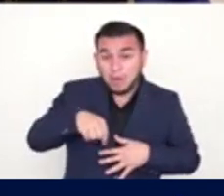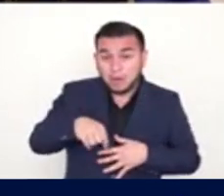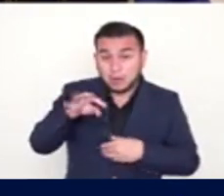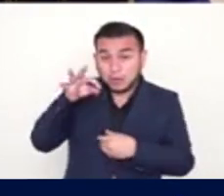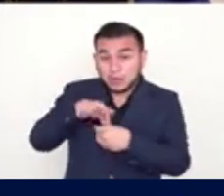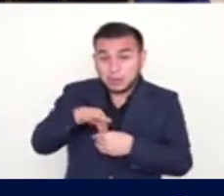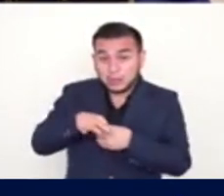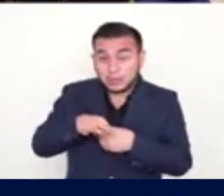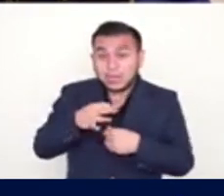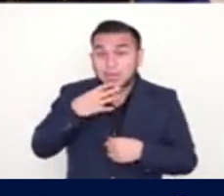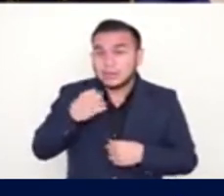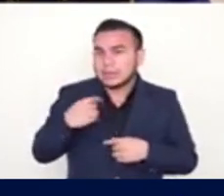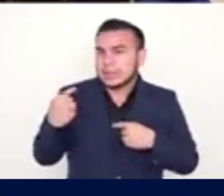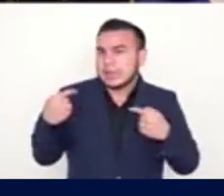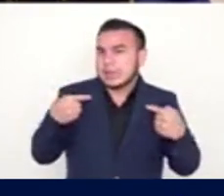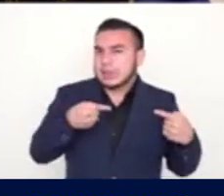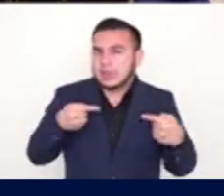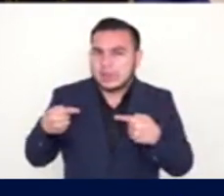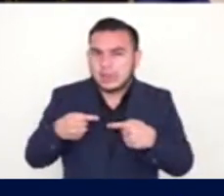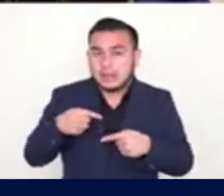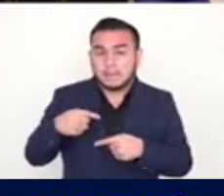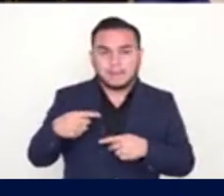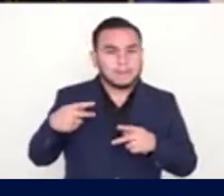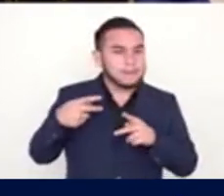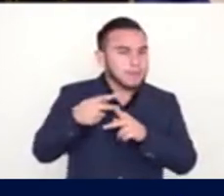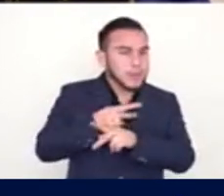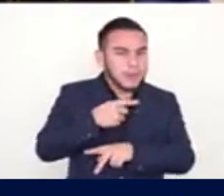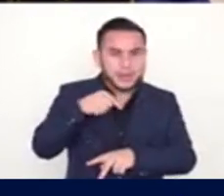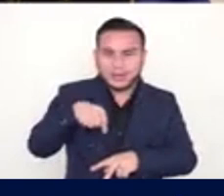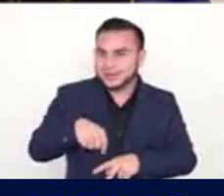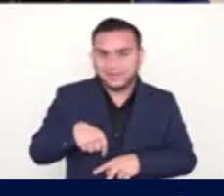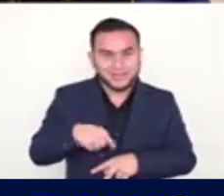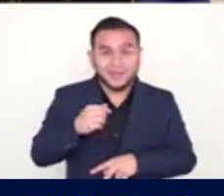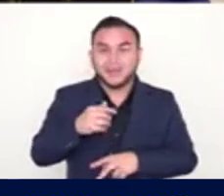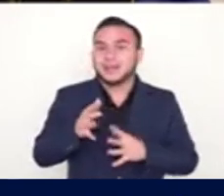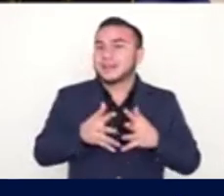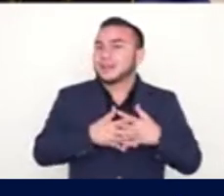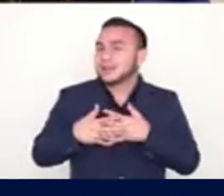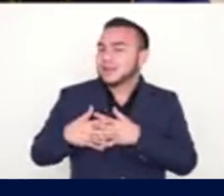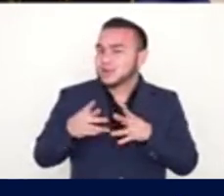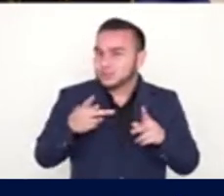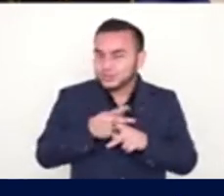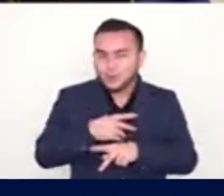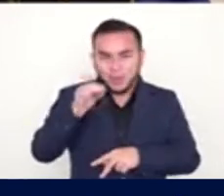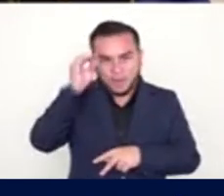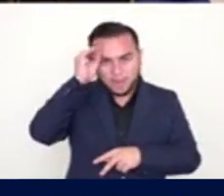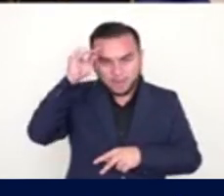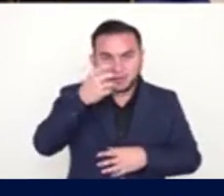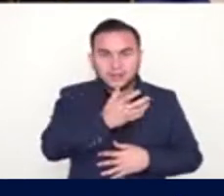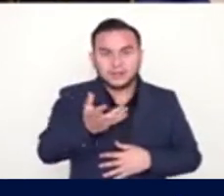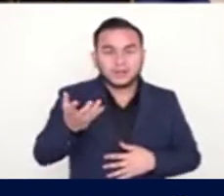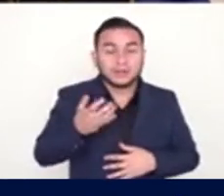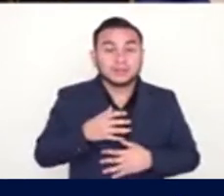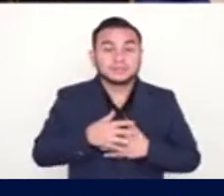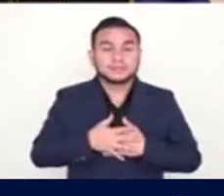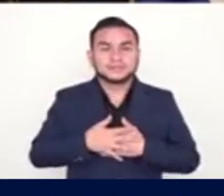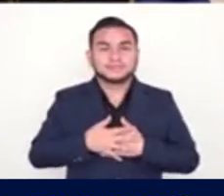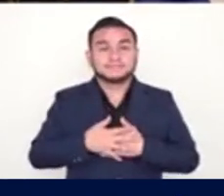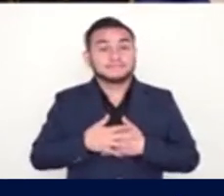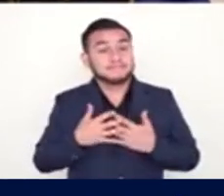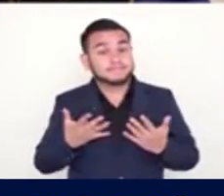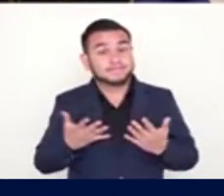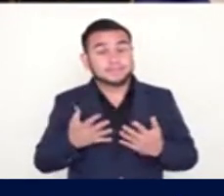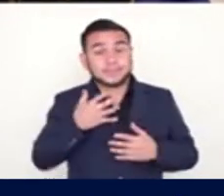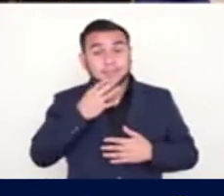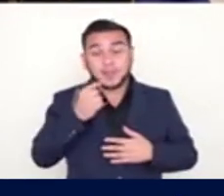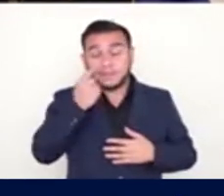preelectoral, hay un pleito peor que el que se está viviendo en El Salvador. Así que hay opiniones de todo, de todo. Y